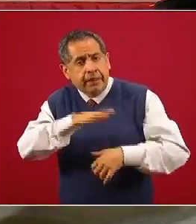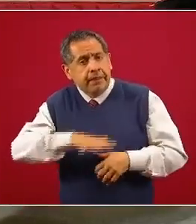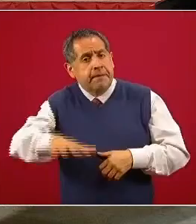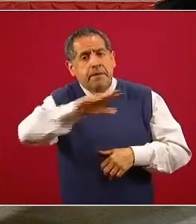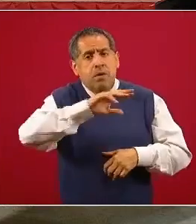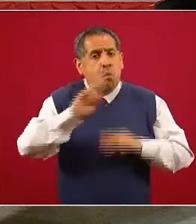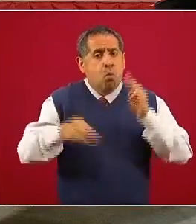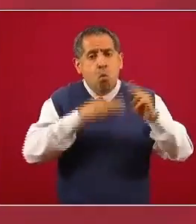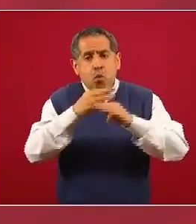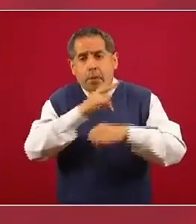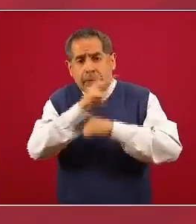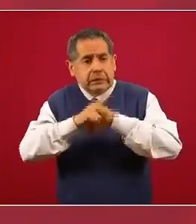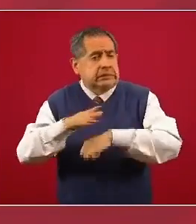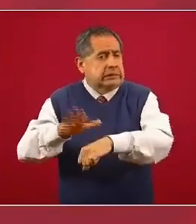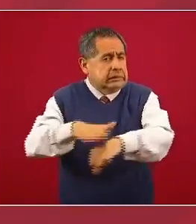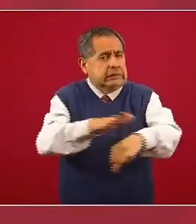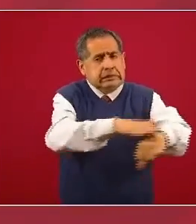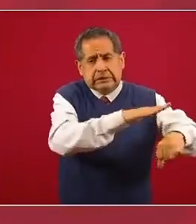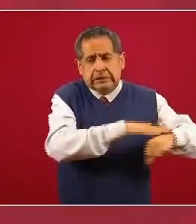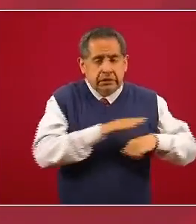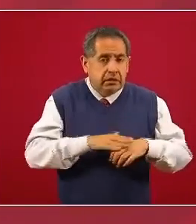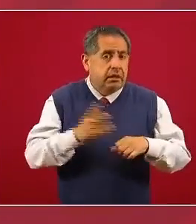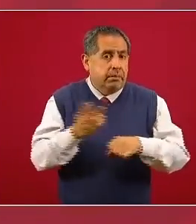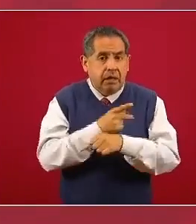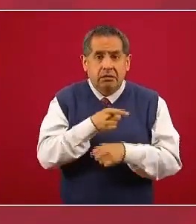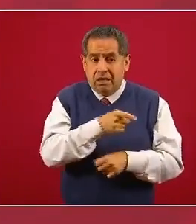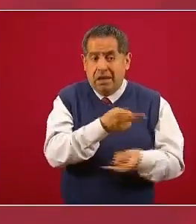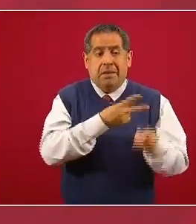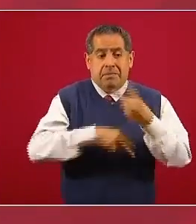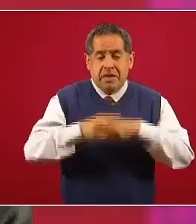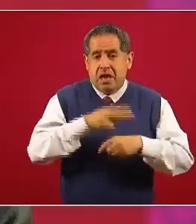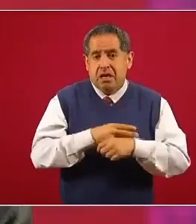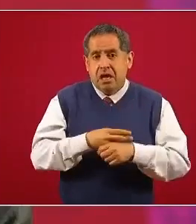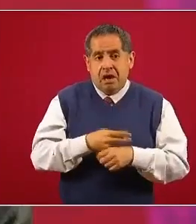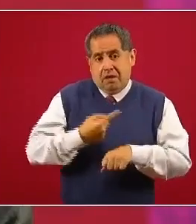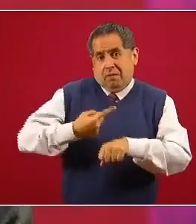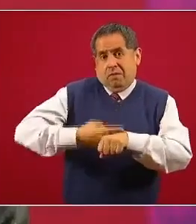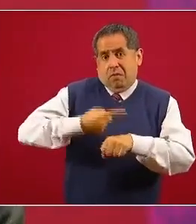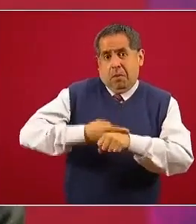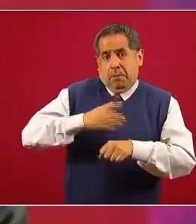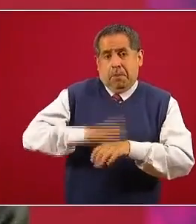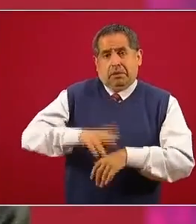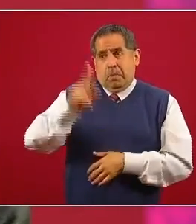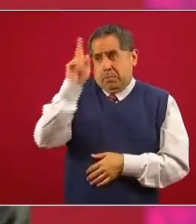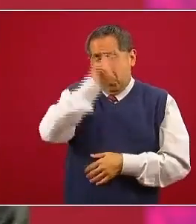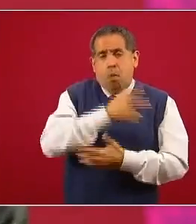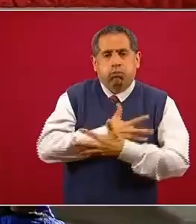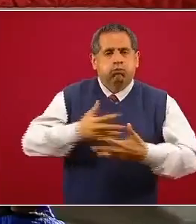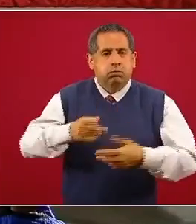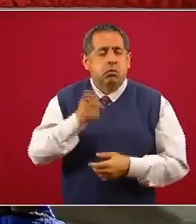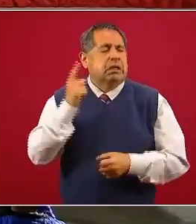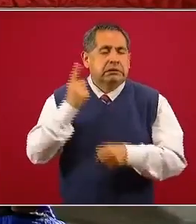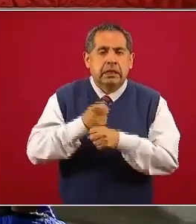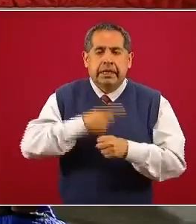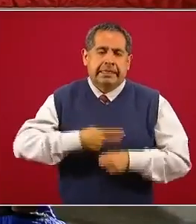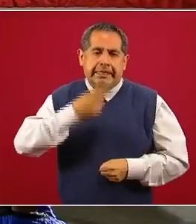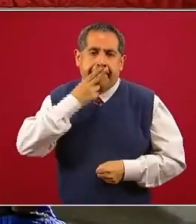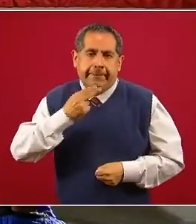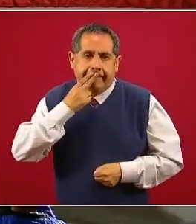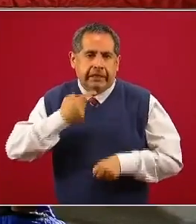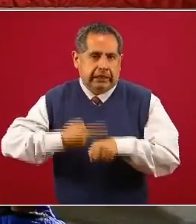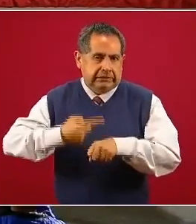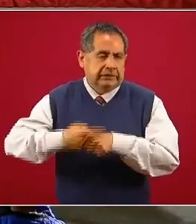del mundo sobre el creciente problema de enfermedades no transmisibles, en particular la diabetes, la